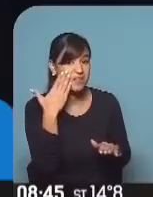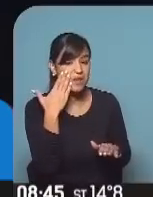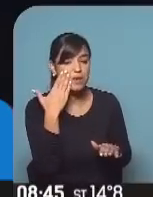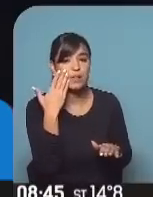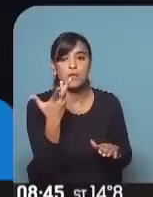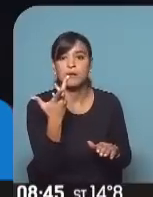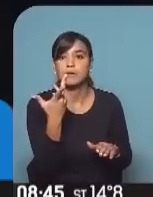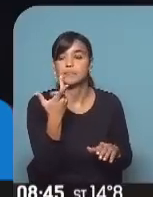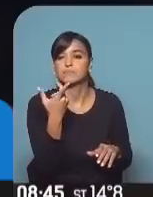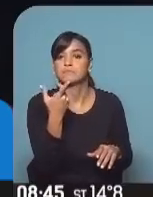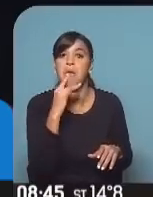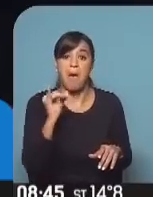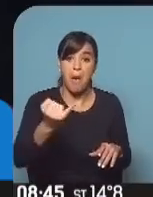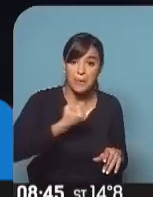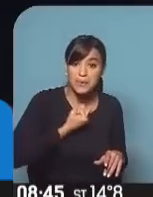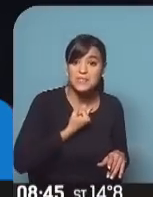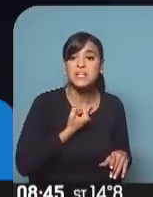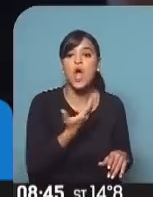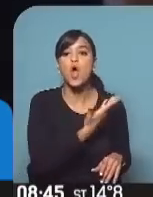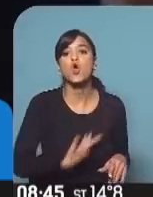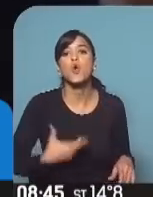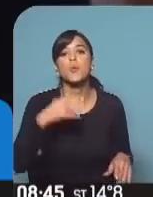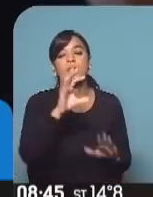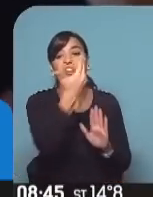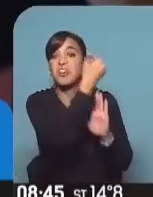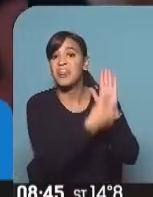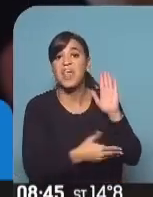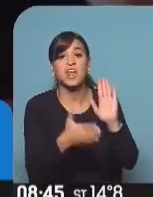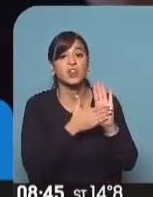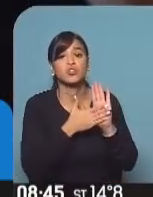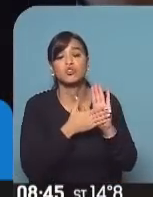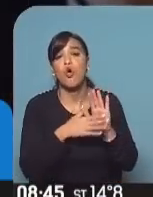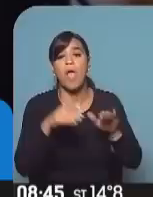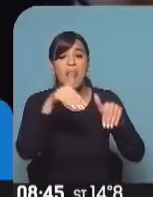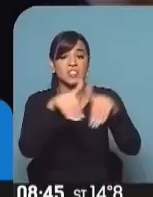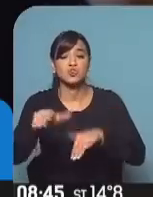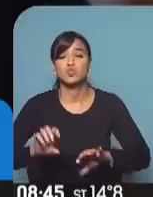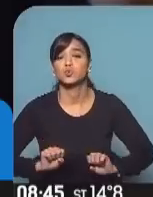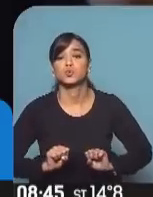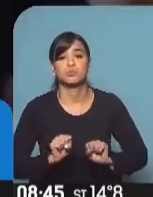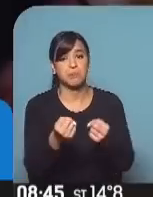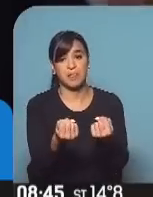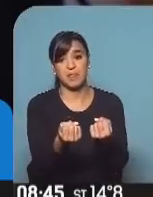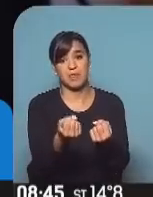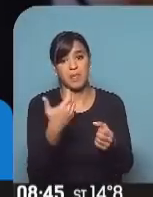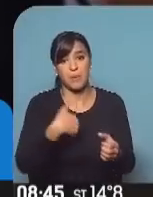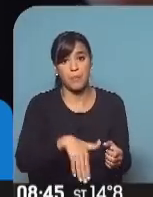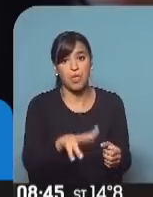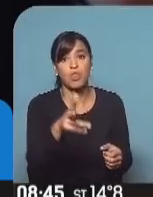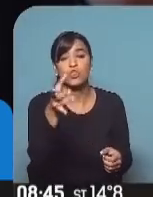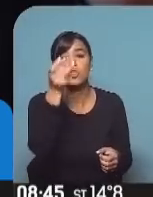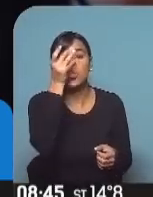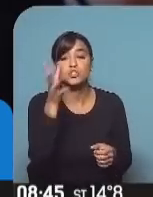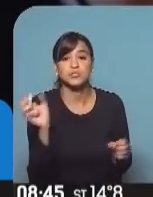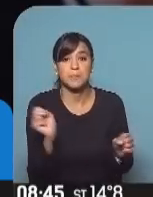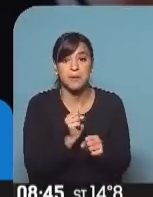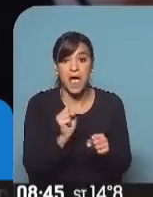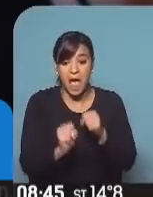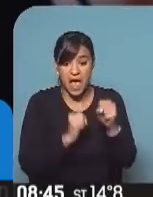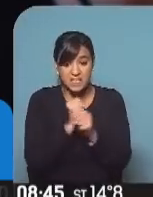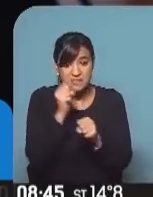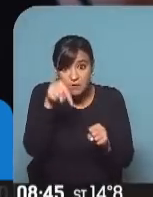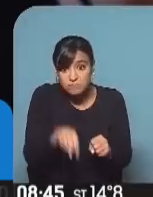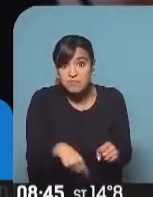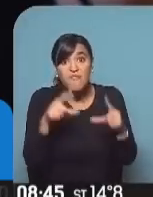comunican que el gobernador a través de un decreto habían suspendido las elecciones previstas para el 12 de mayo hasta el día de hoy no tenemos